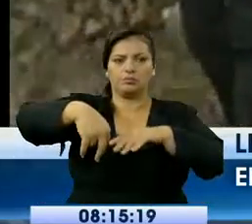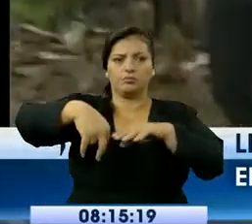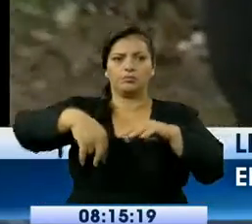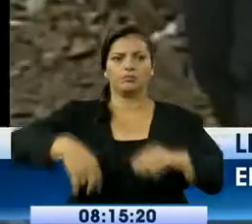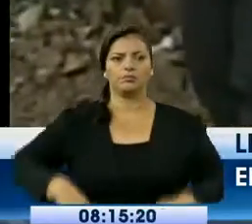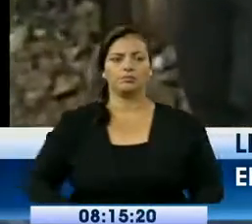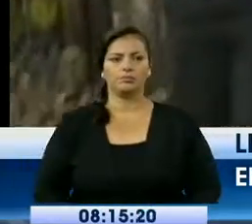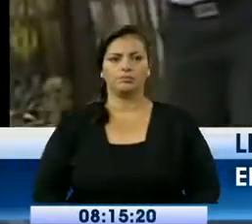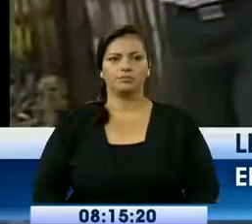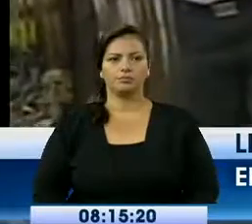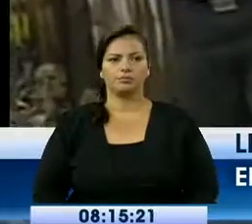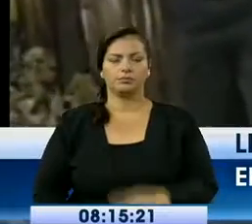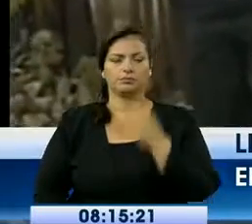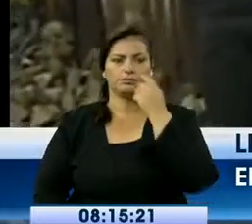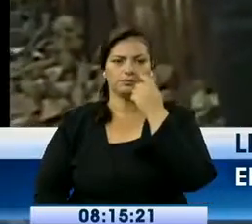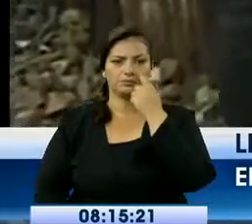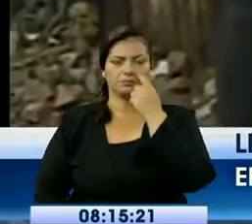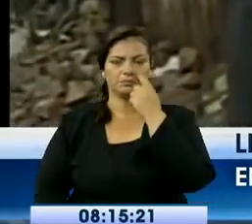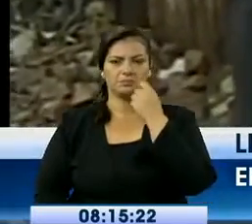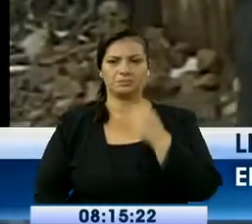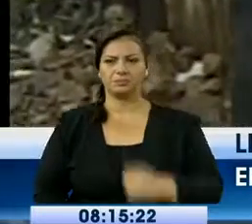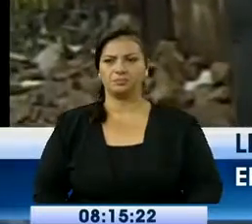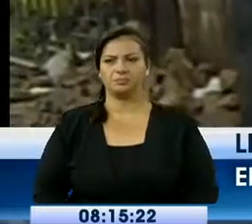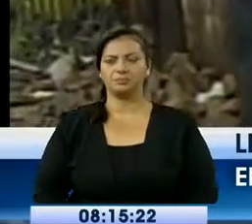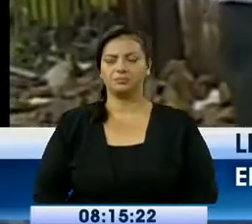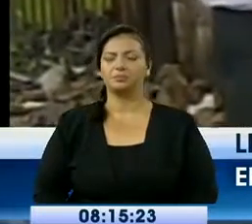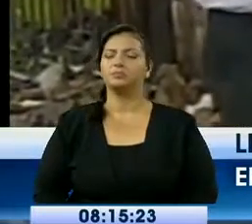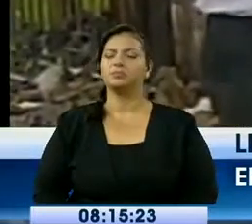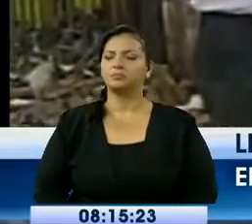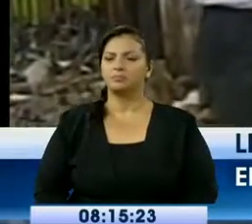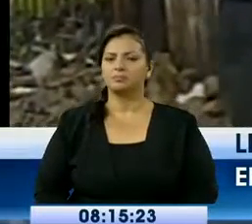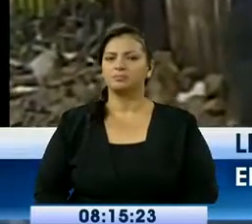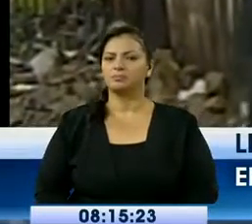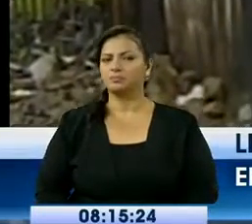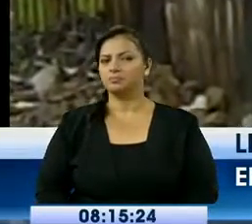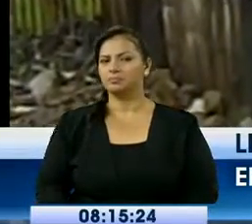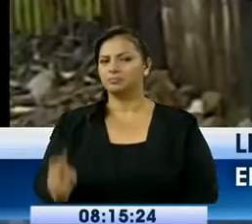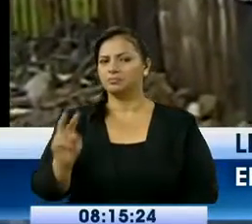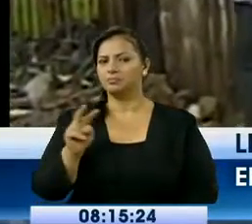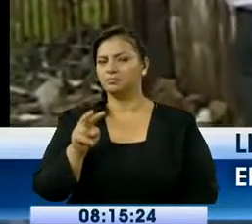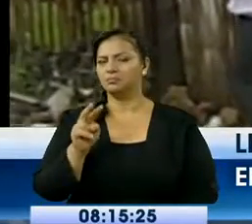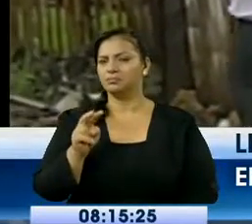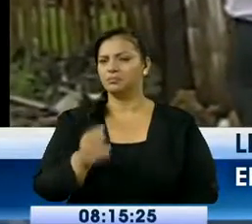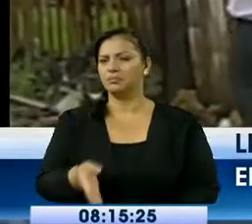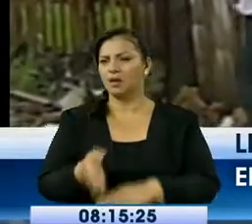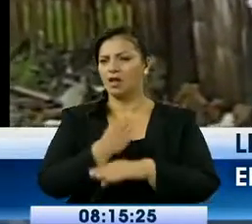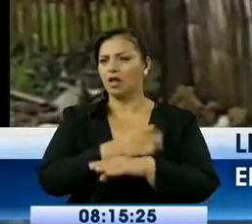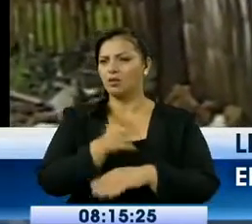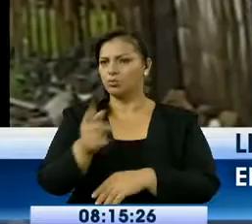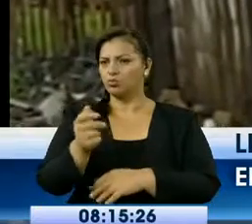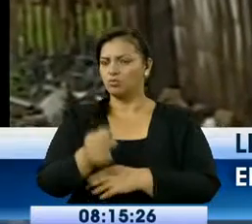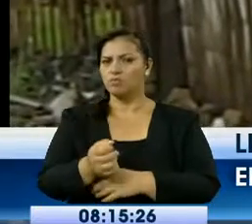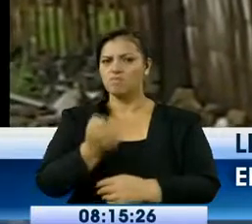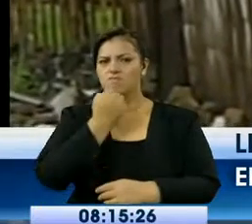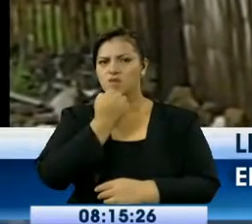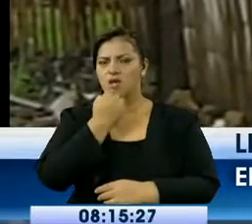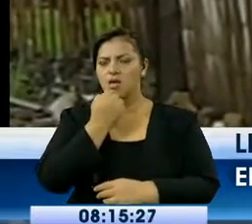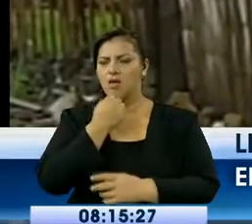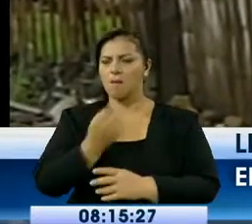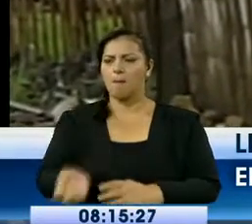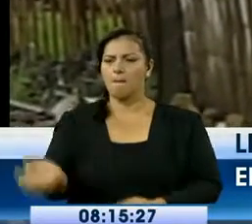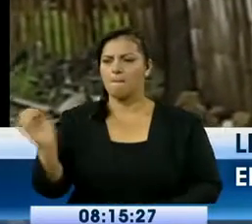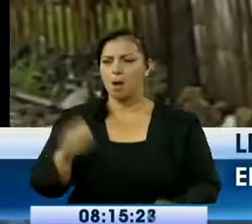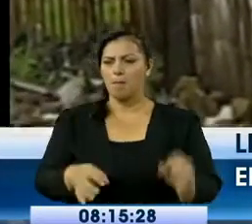atención, vemos en este espacio en el que nos encontramos en estos momentos, hay un relleno aquí. Sí, y eso, relleno. De pronto, ha evitado que el agua se